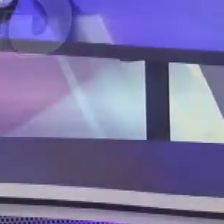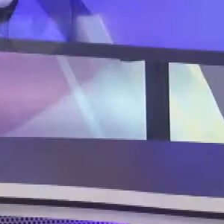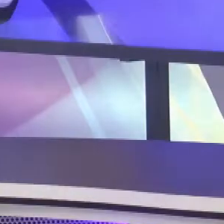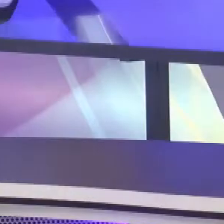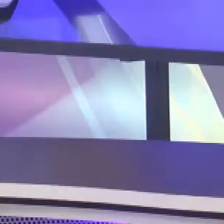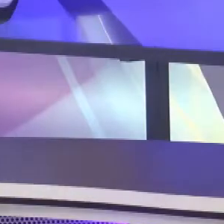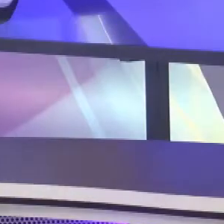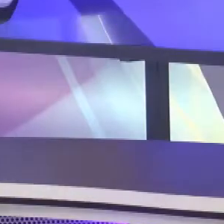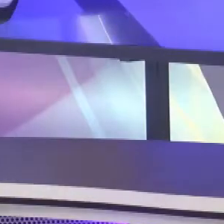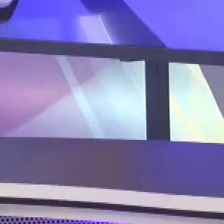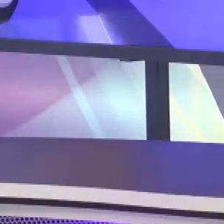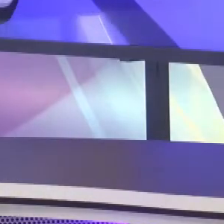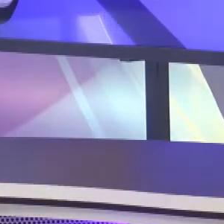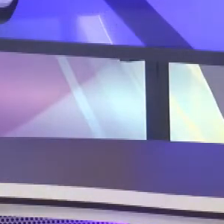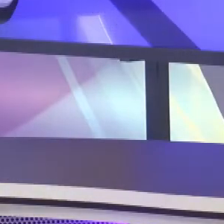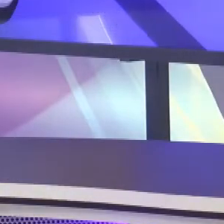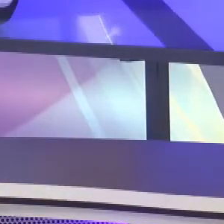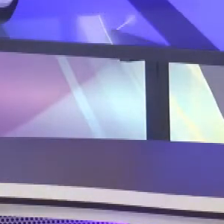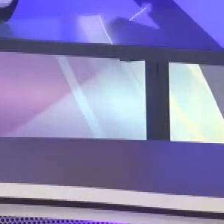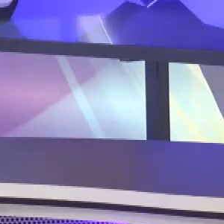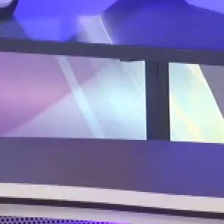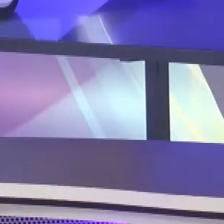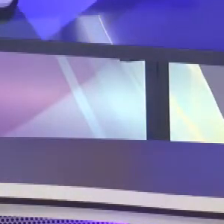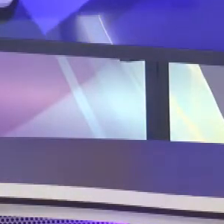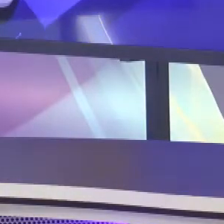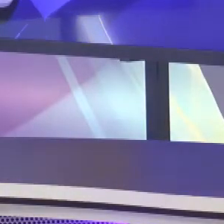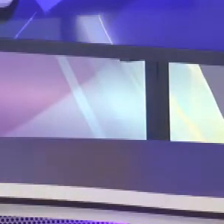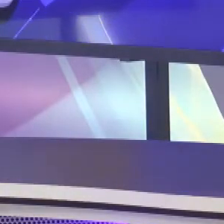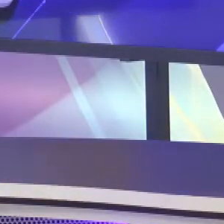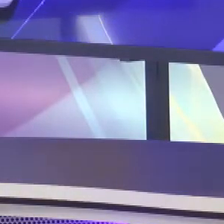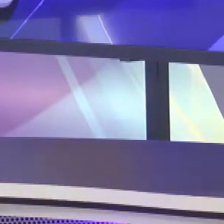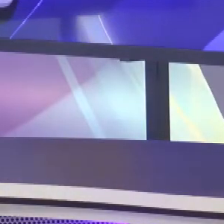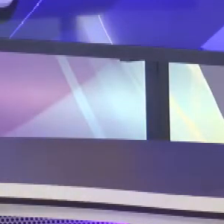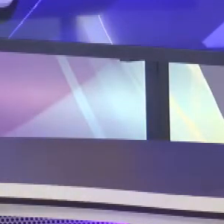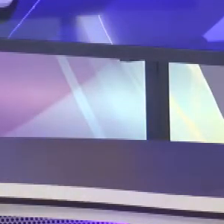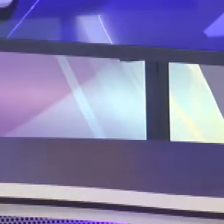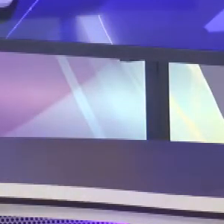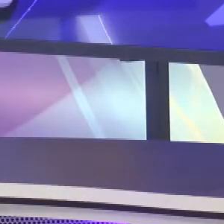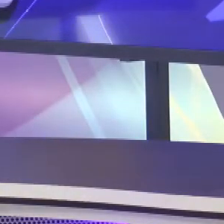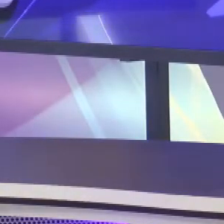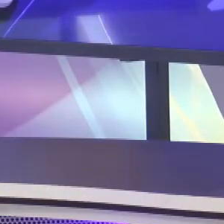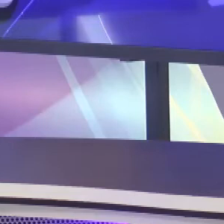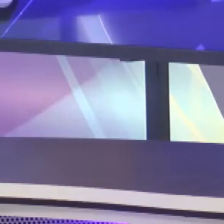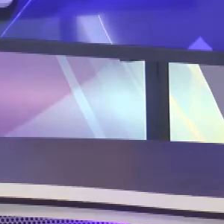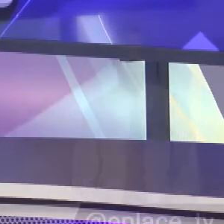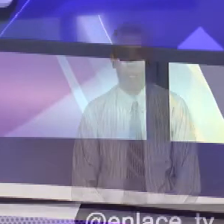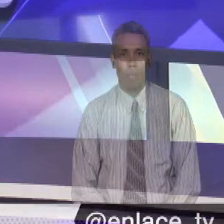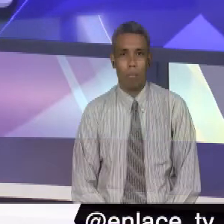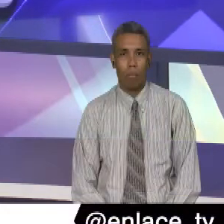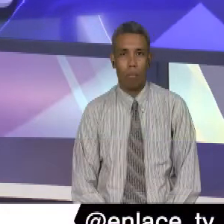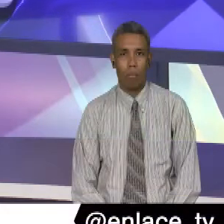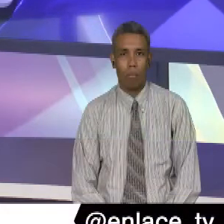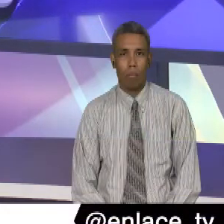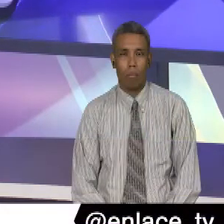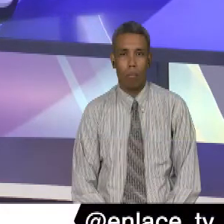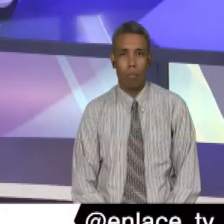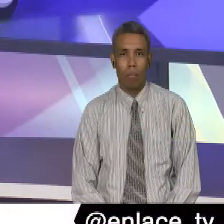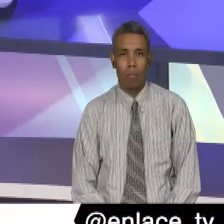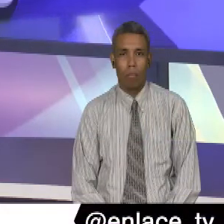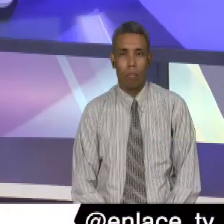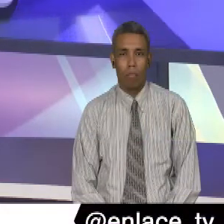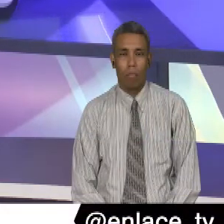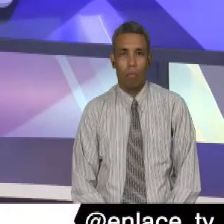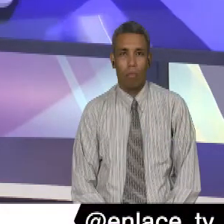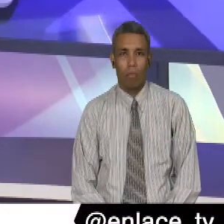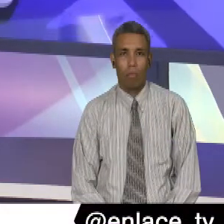bienvenidos a la información deportiva barrancabermeja fue la anfitriona del primer festival deportivo de escuelas de patinaje organizado por el